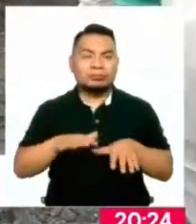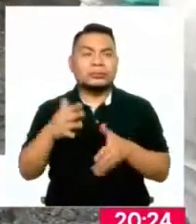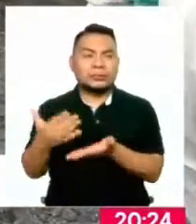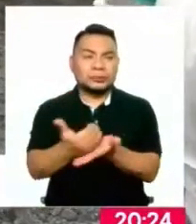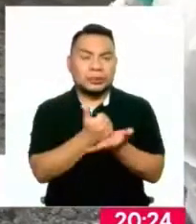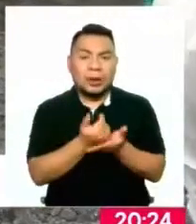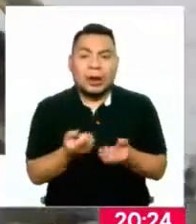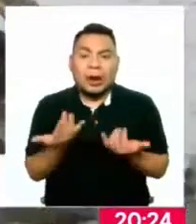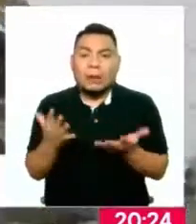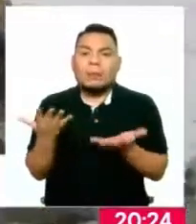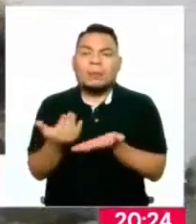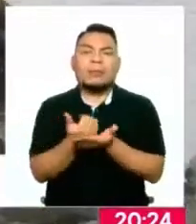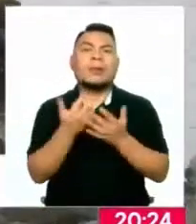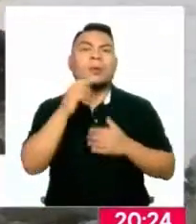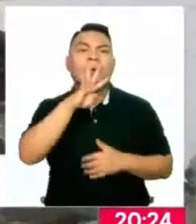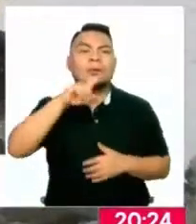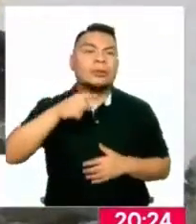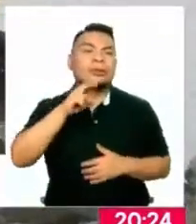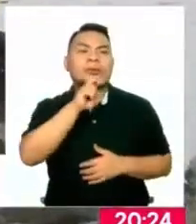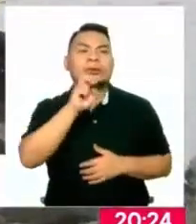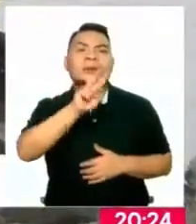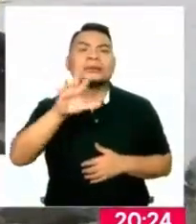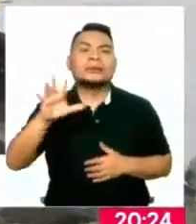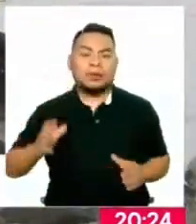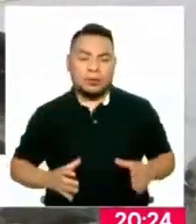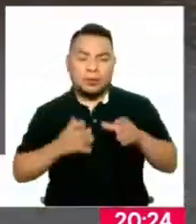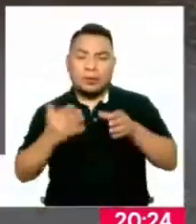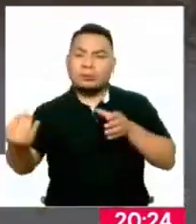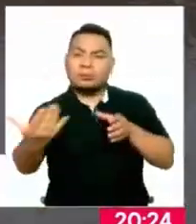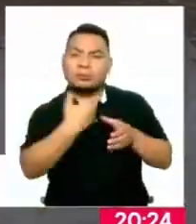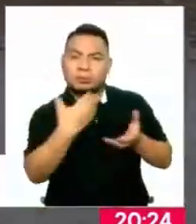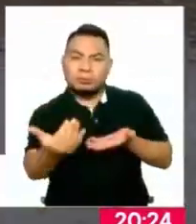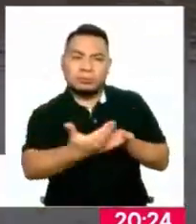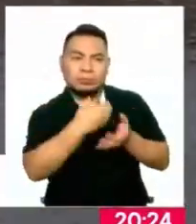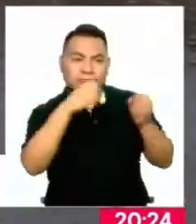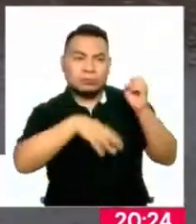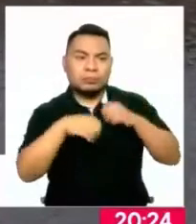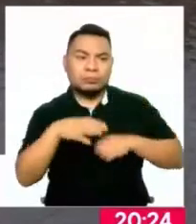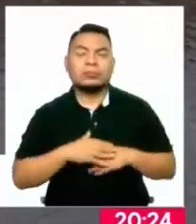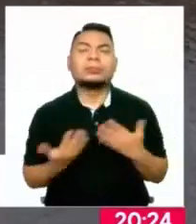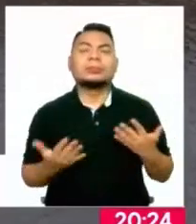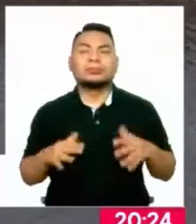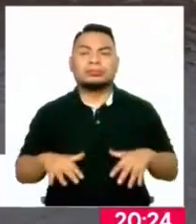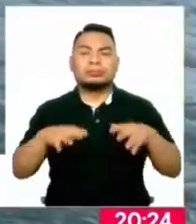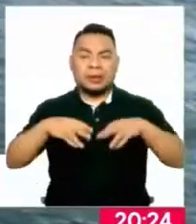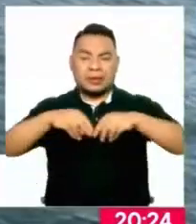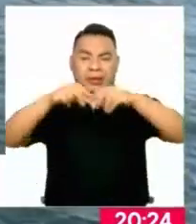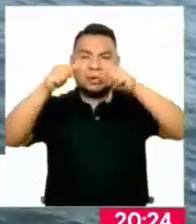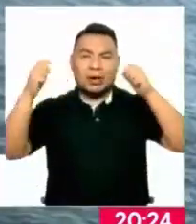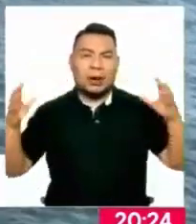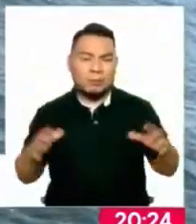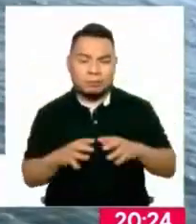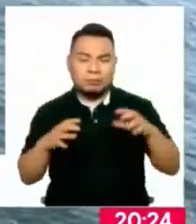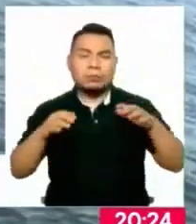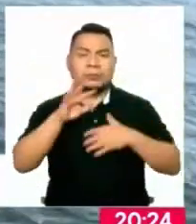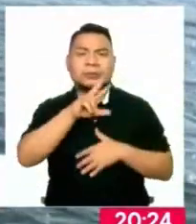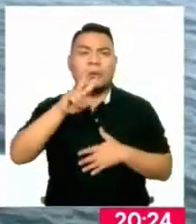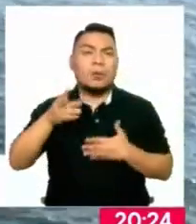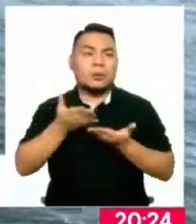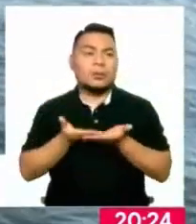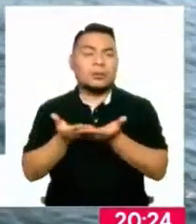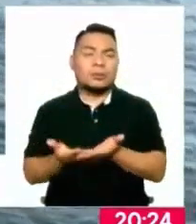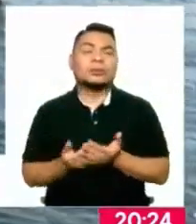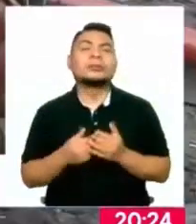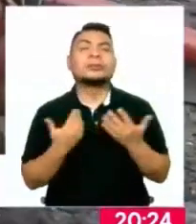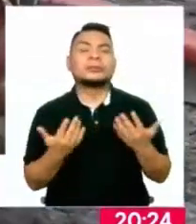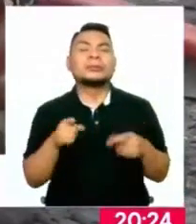se han recuperado 4.225 barriles y 16.258 metros cúbicos de arena. 52 embarcaciones,